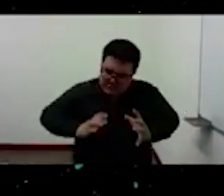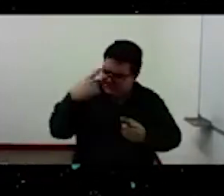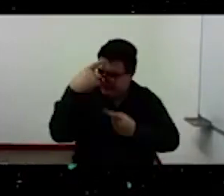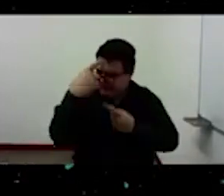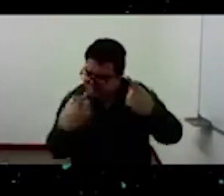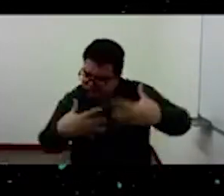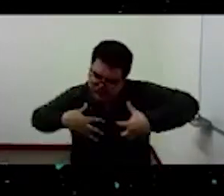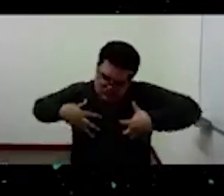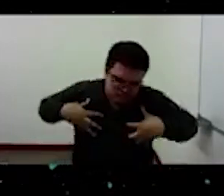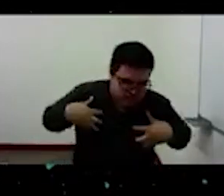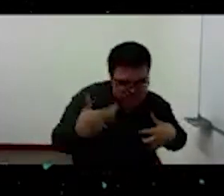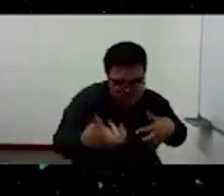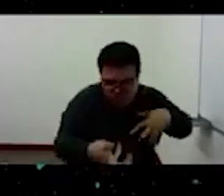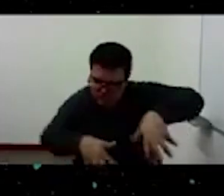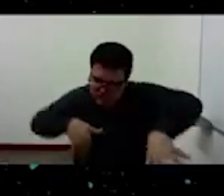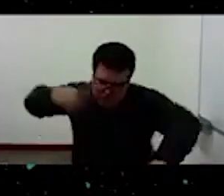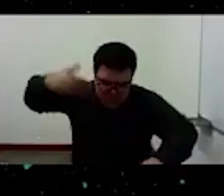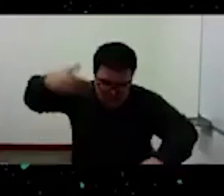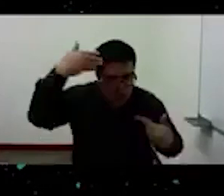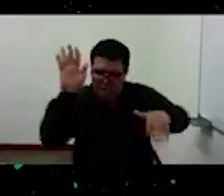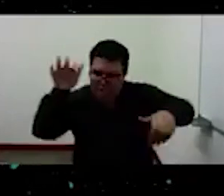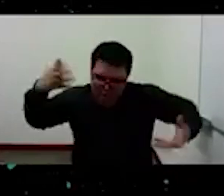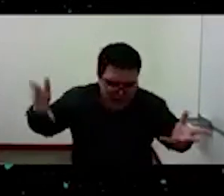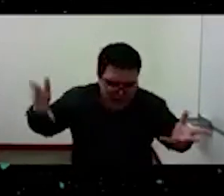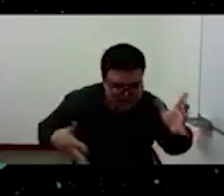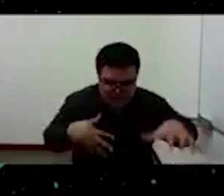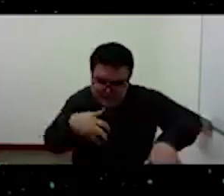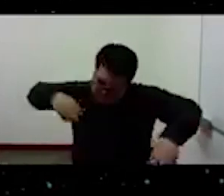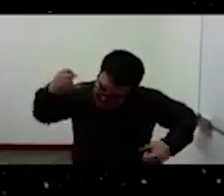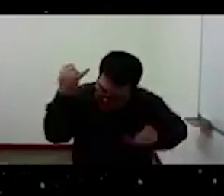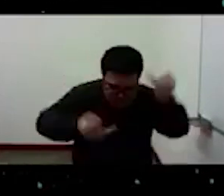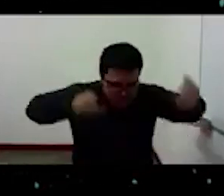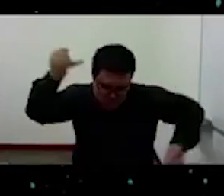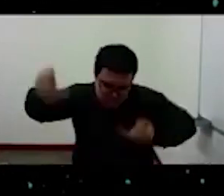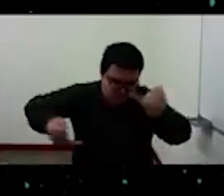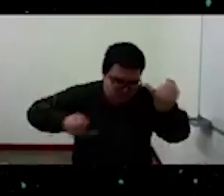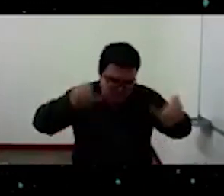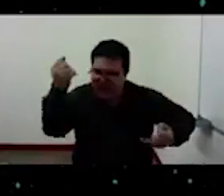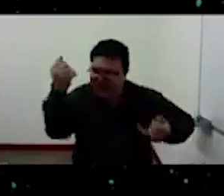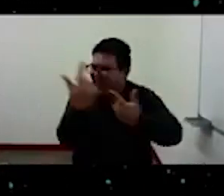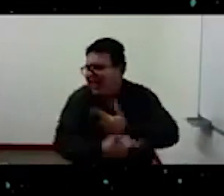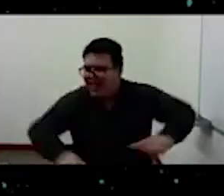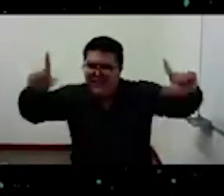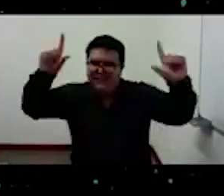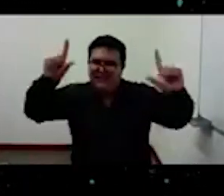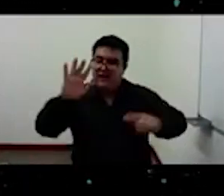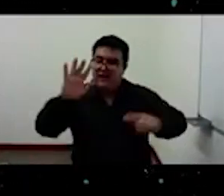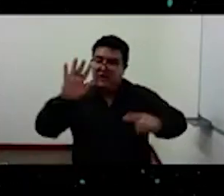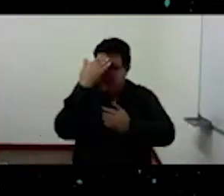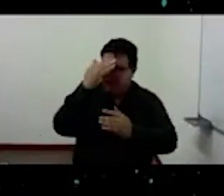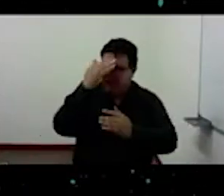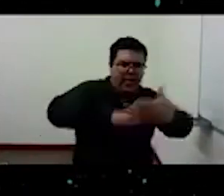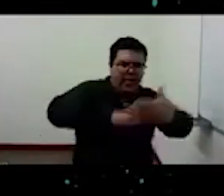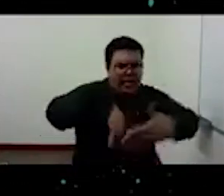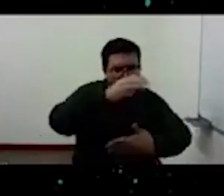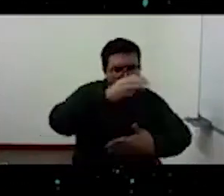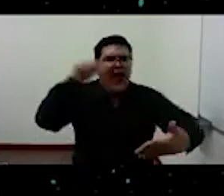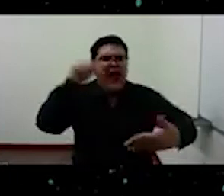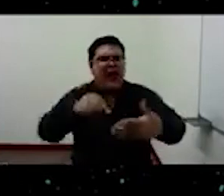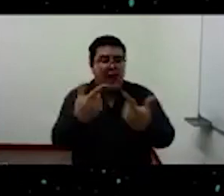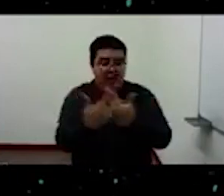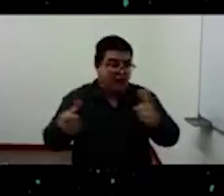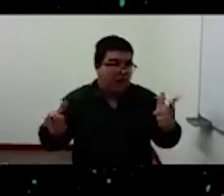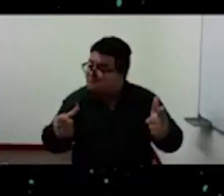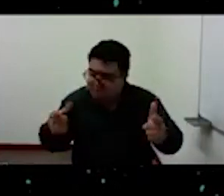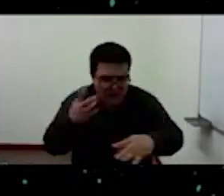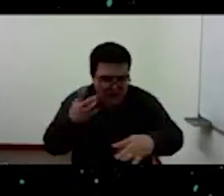más inconsciente que lo pictórico. Si hay un acto pleno de libertad en la práctica pictórica, se da en la actividad preliminar